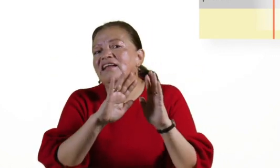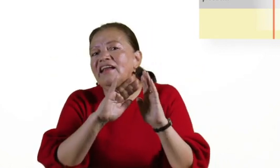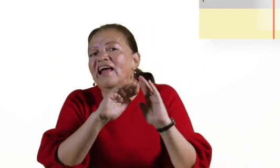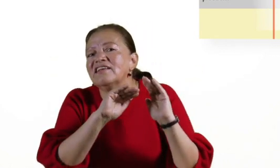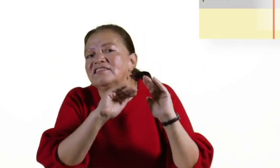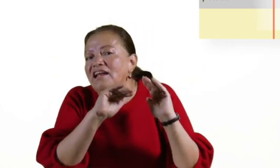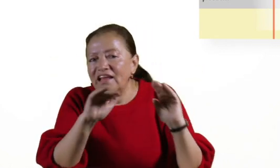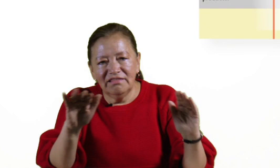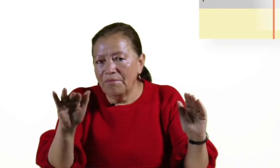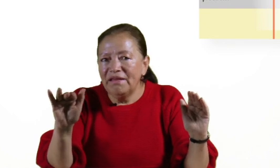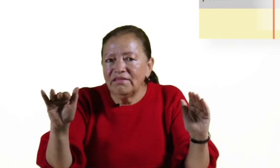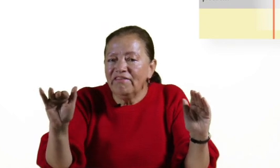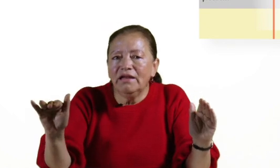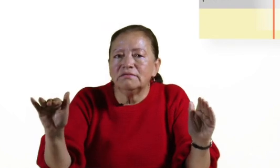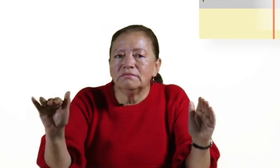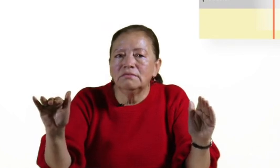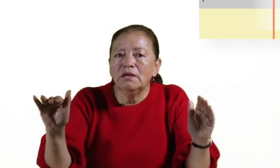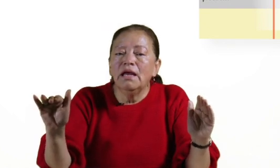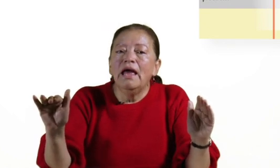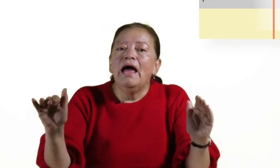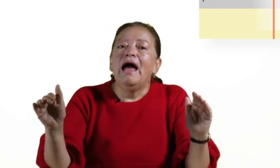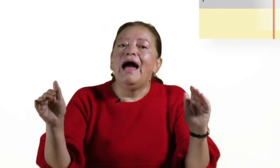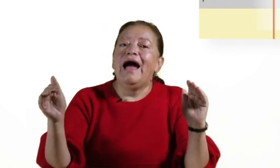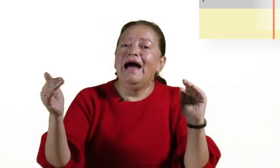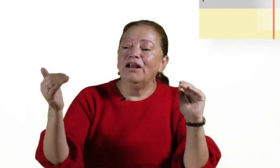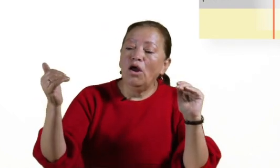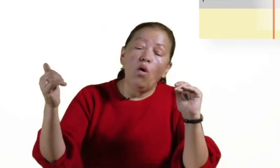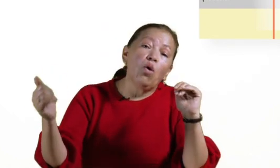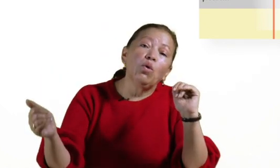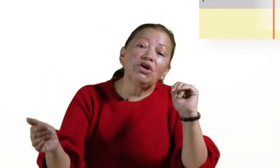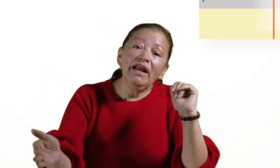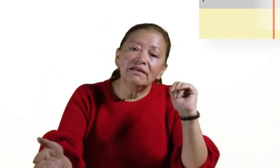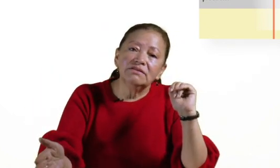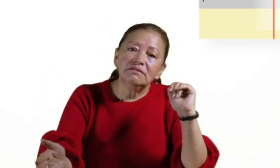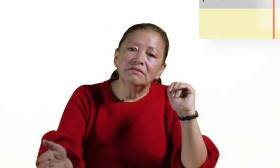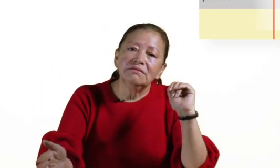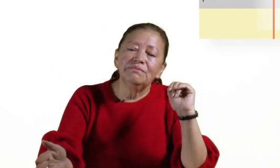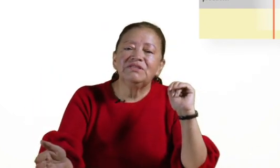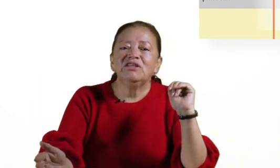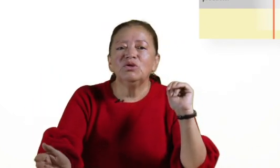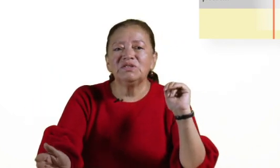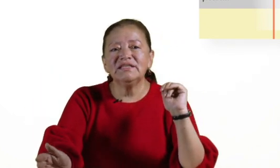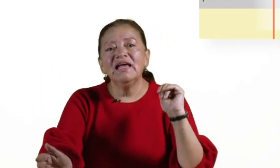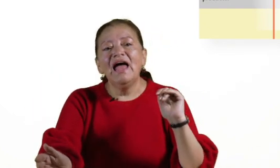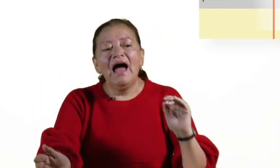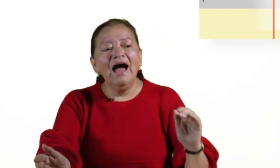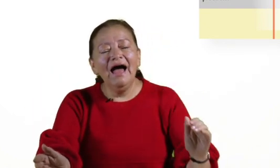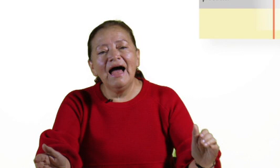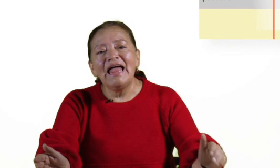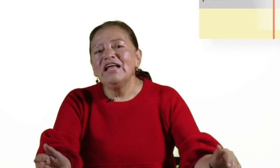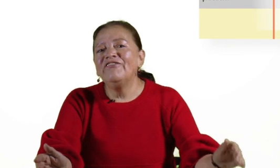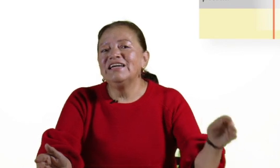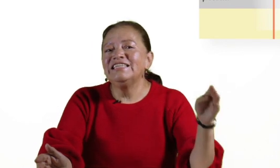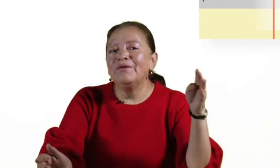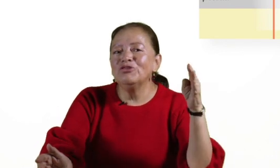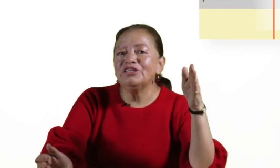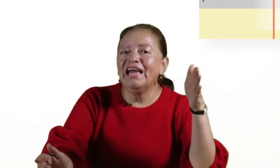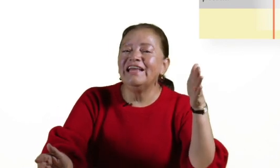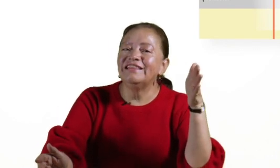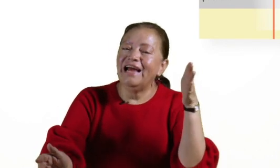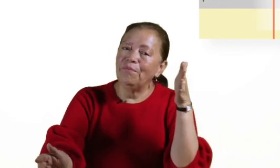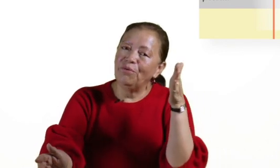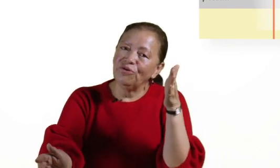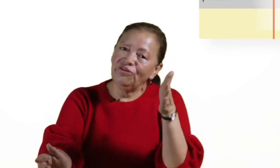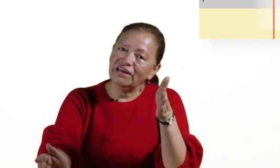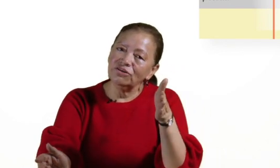que salir excelentemente bien. Al ocurrir eso, pues entonces, fallamos